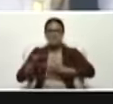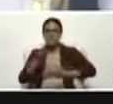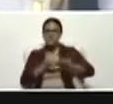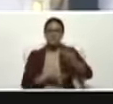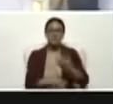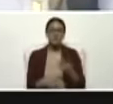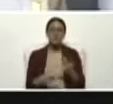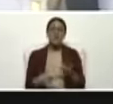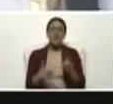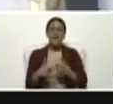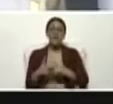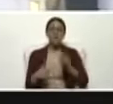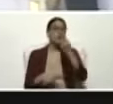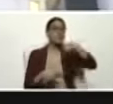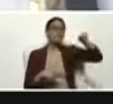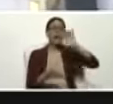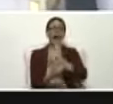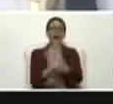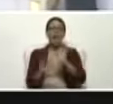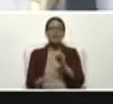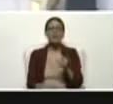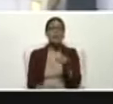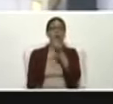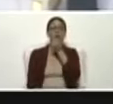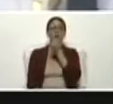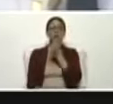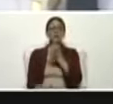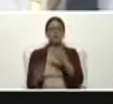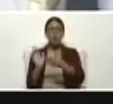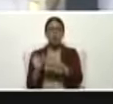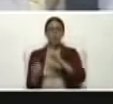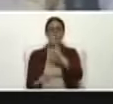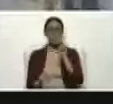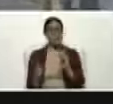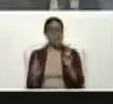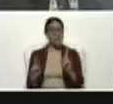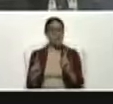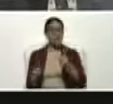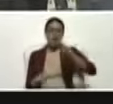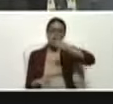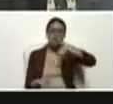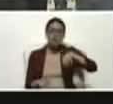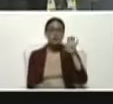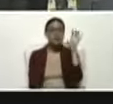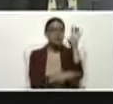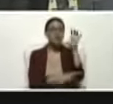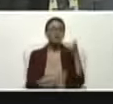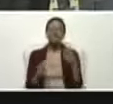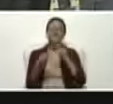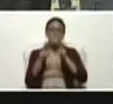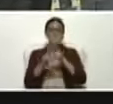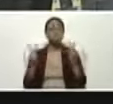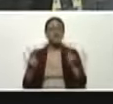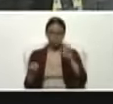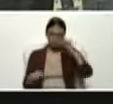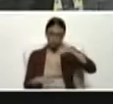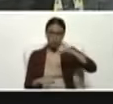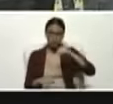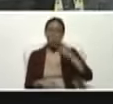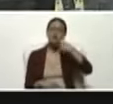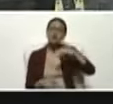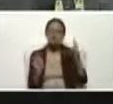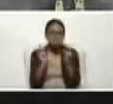Así que nadie se equivoque con Venezuela. Somos una nación de paz, amamos la